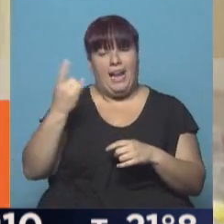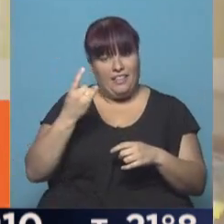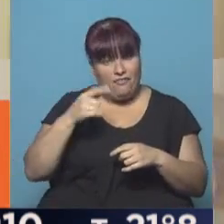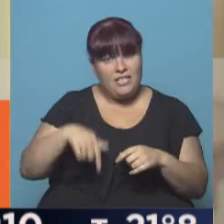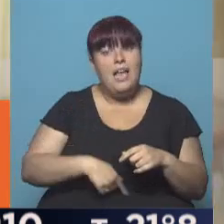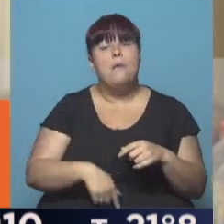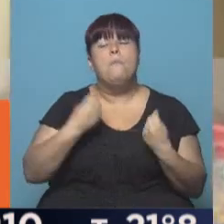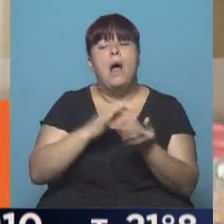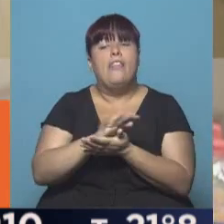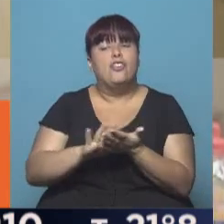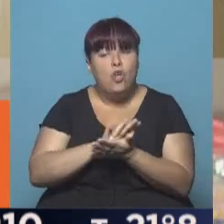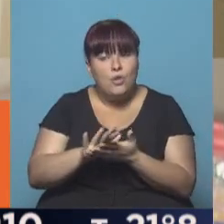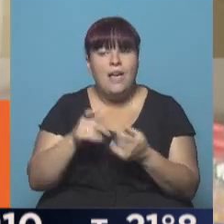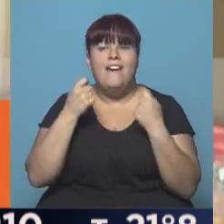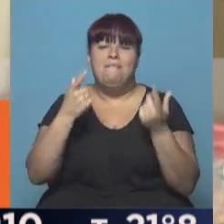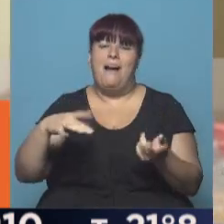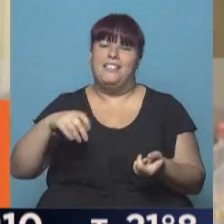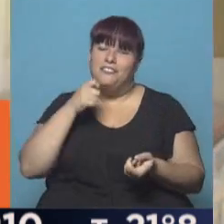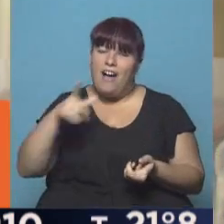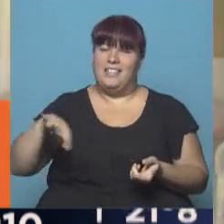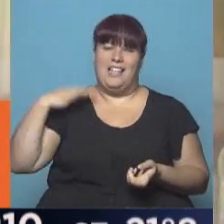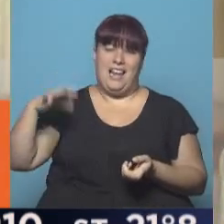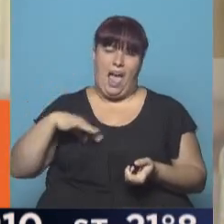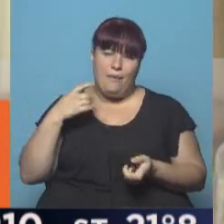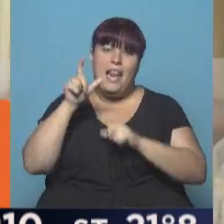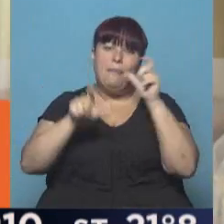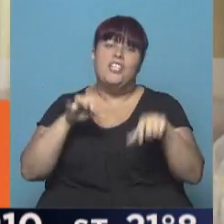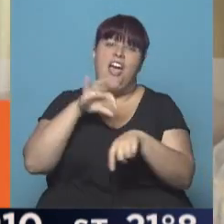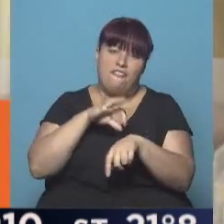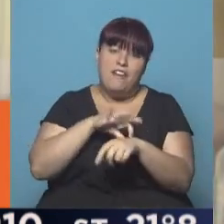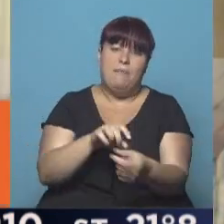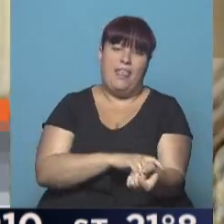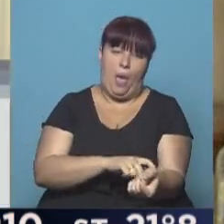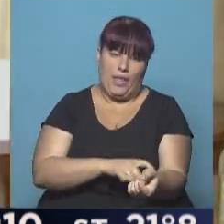posibilidad de solucionar y de facilitar la vida de quienes tienen esta enfermedad